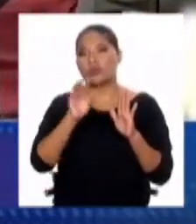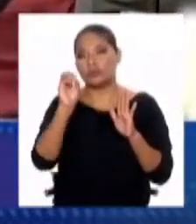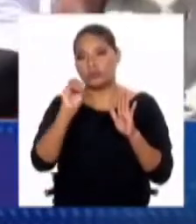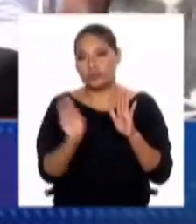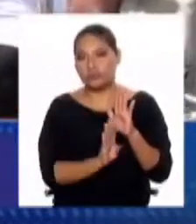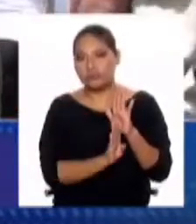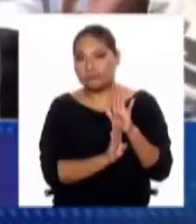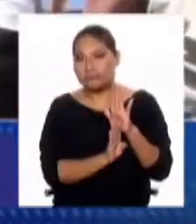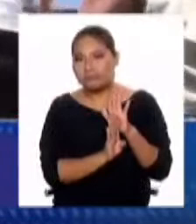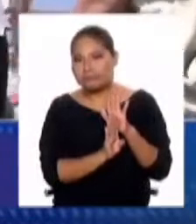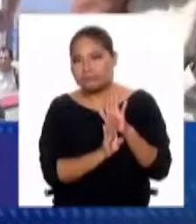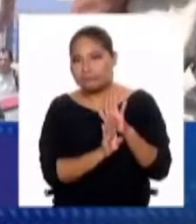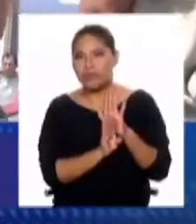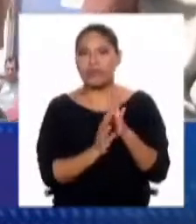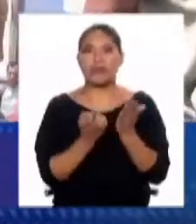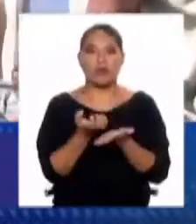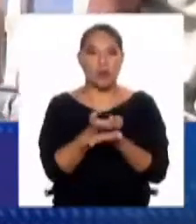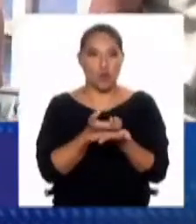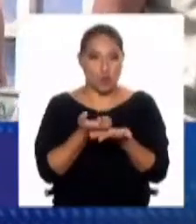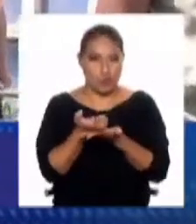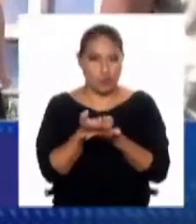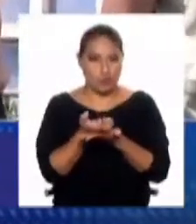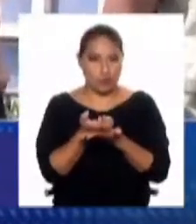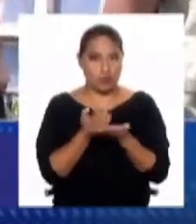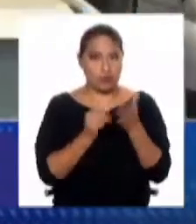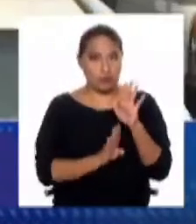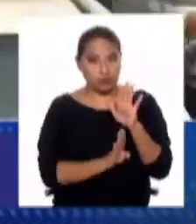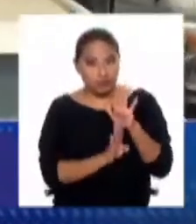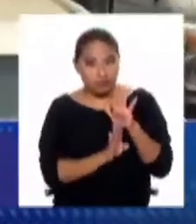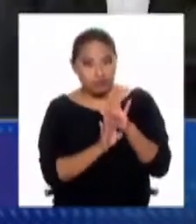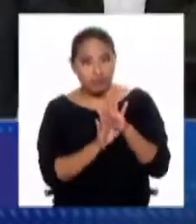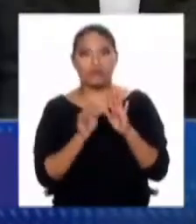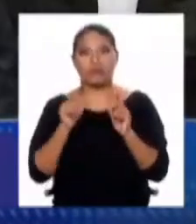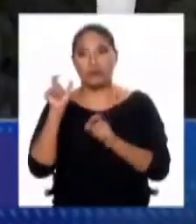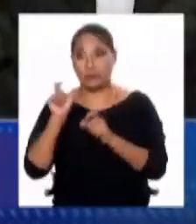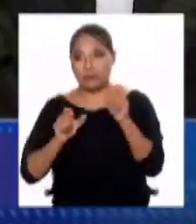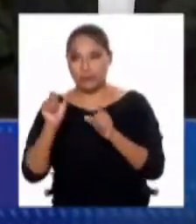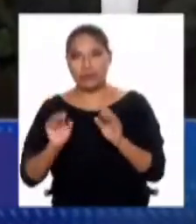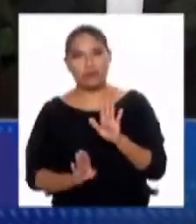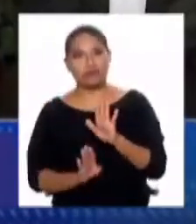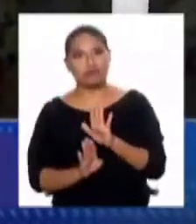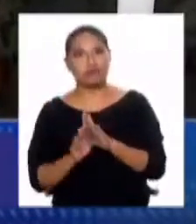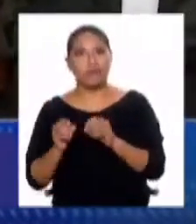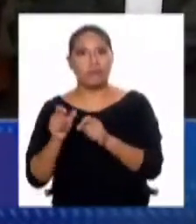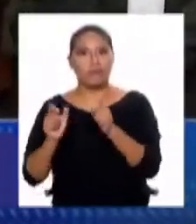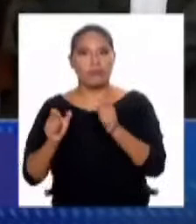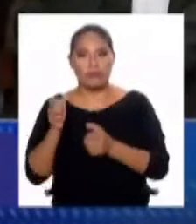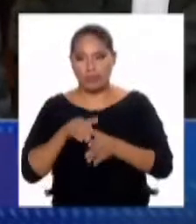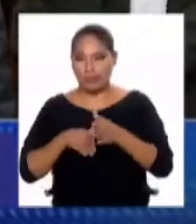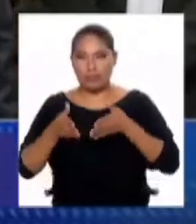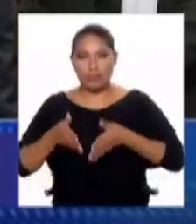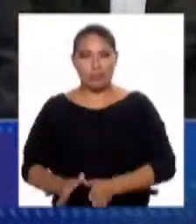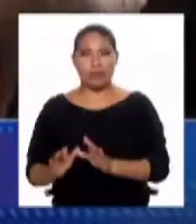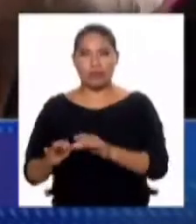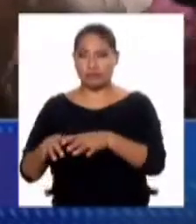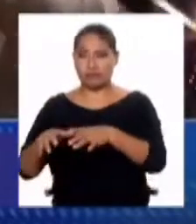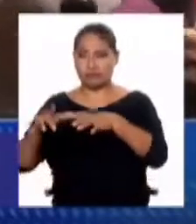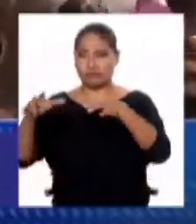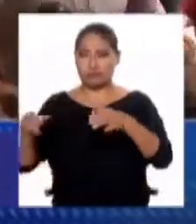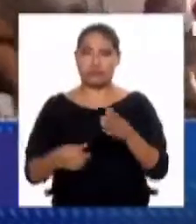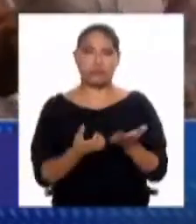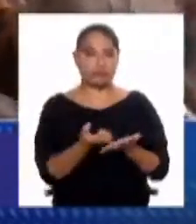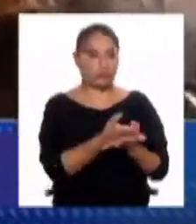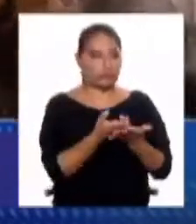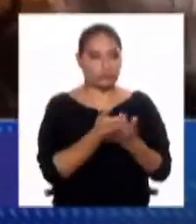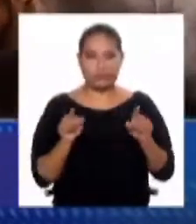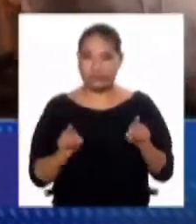1.4%, que no es suficiente porque la población crece más que eso, 1.7%. Uh-huh. Así que en